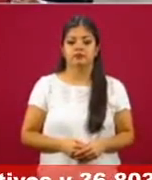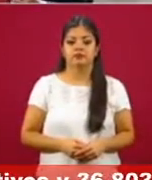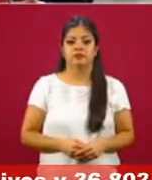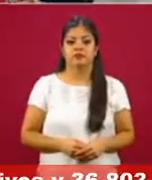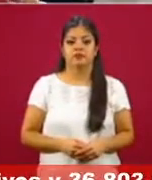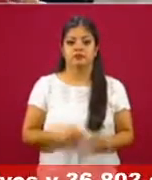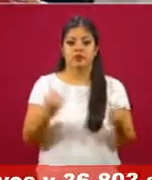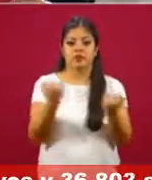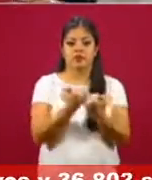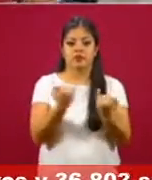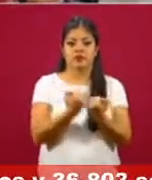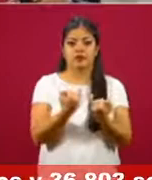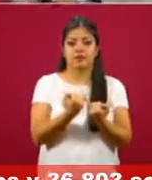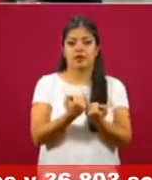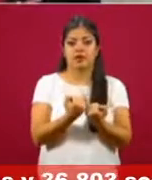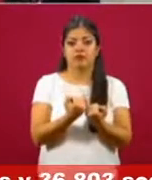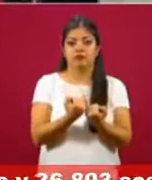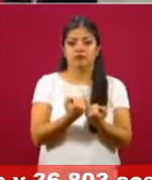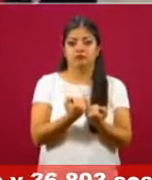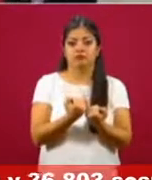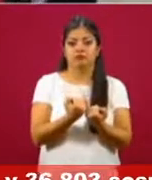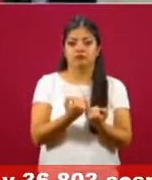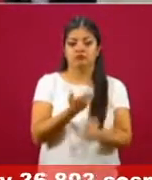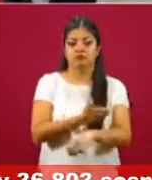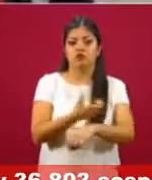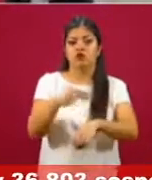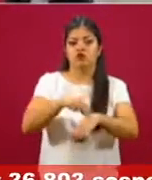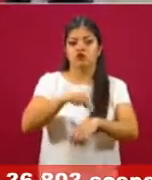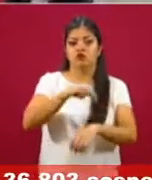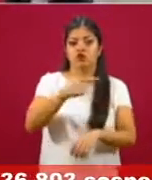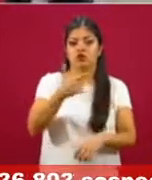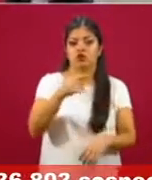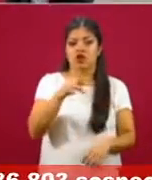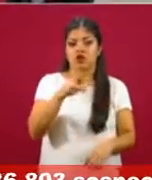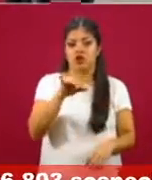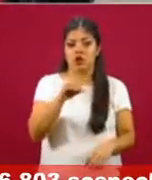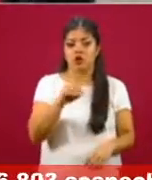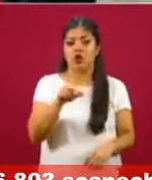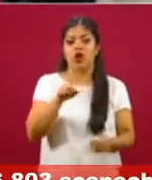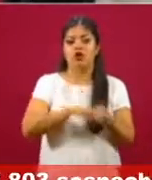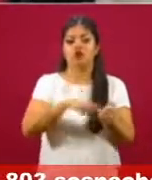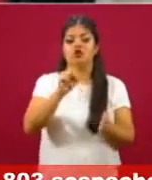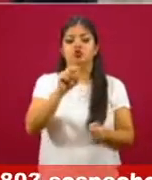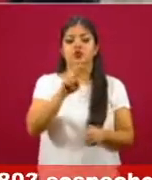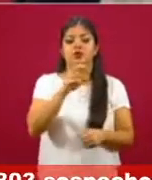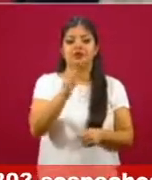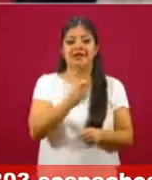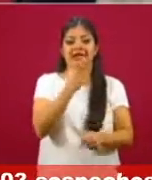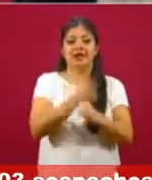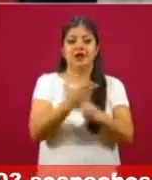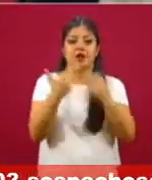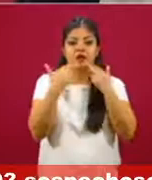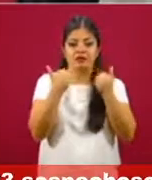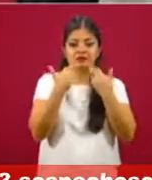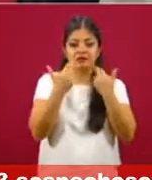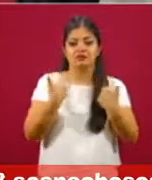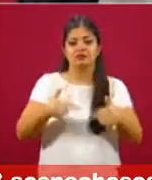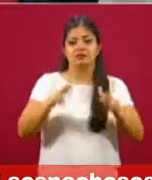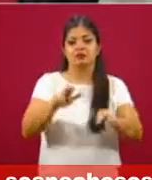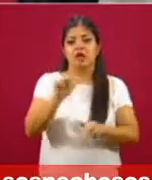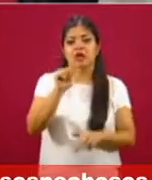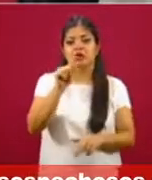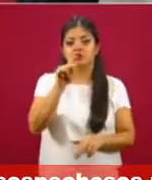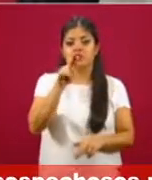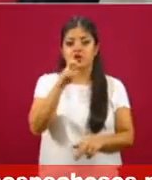Nos acompaña el doctor Llorio, quien es el subsecretario de Hacienda, en representación de Arturo